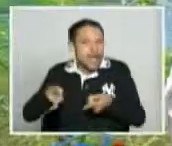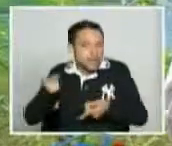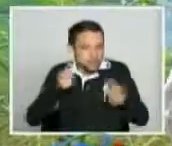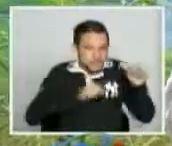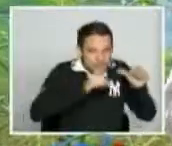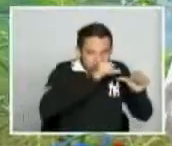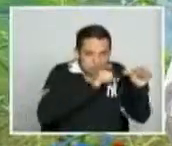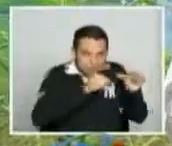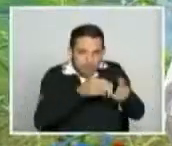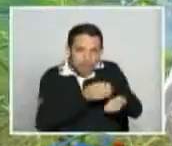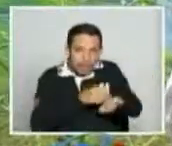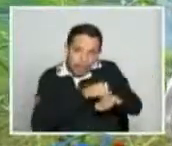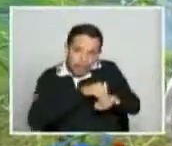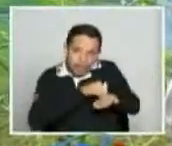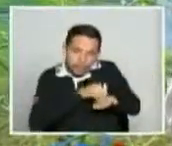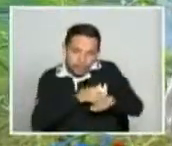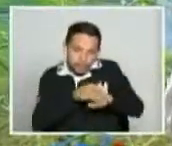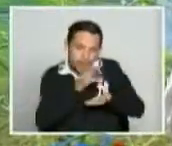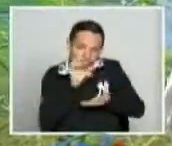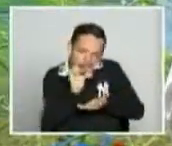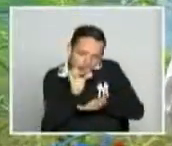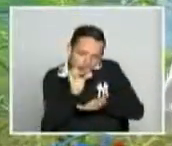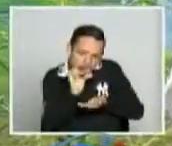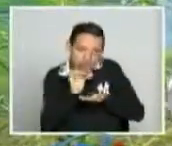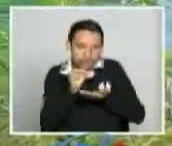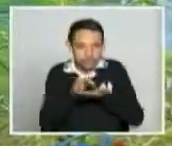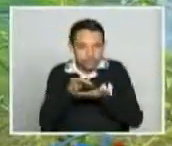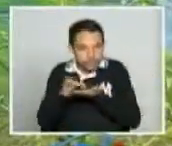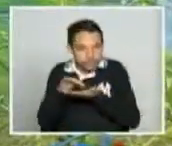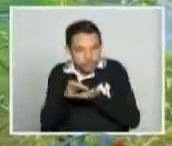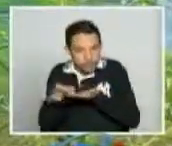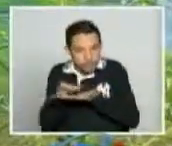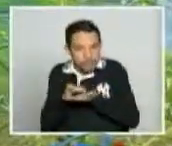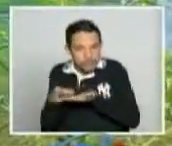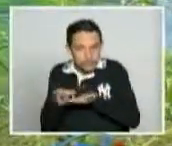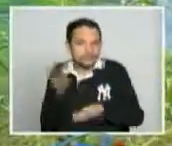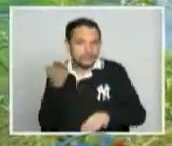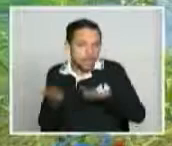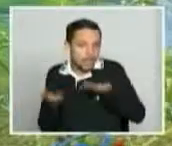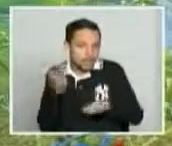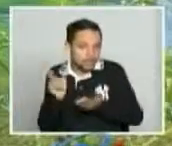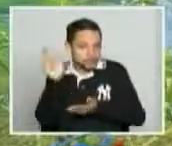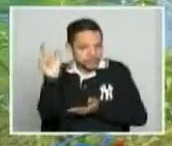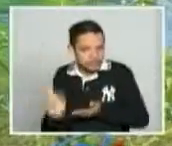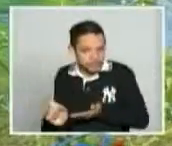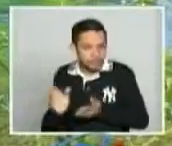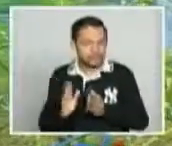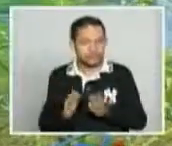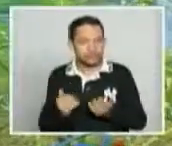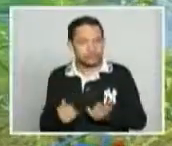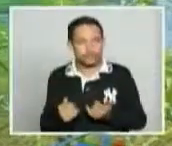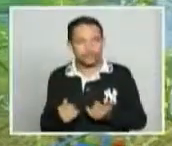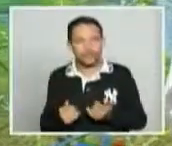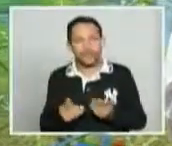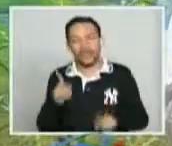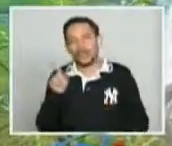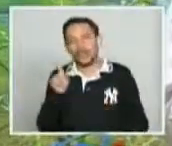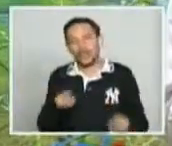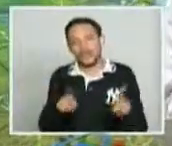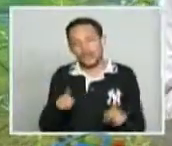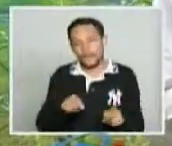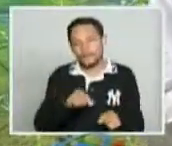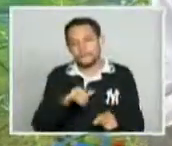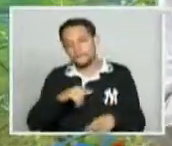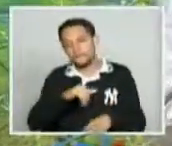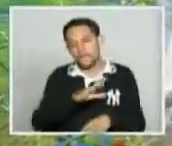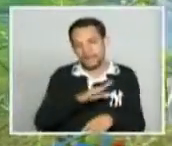hacen determinadas microgramos y de acuerdo a lo que uno considere, pues empieza estos. Y perdónenme, hay unas mejores que